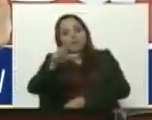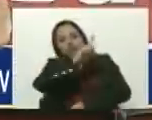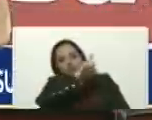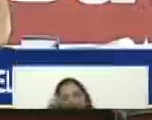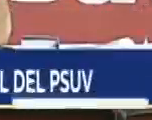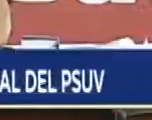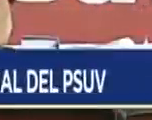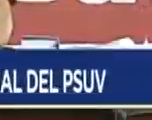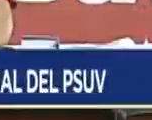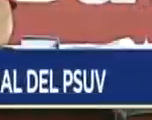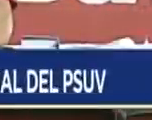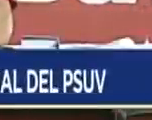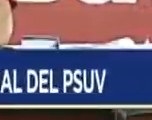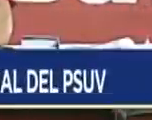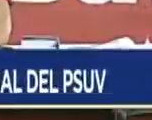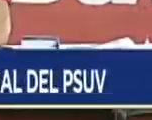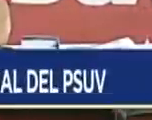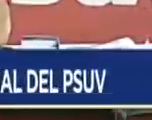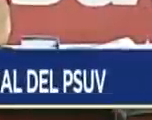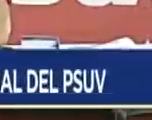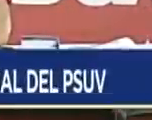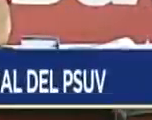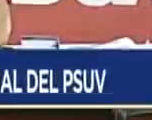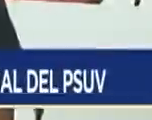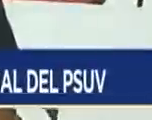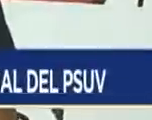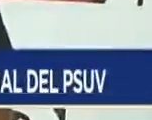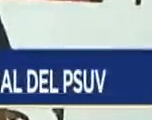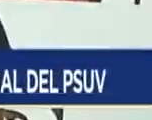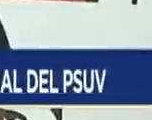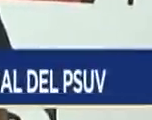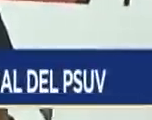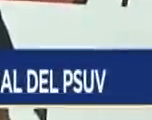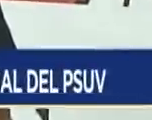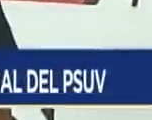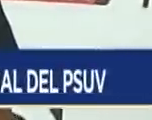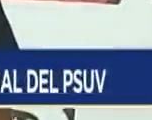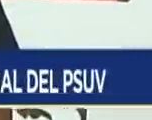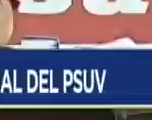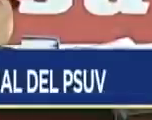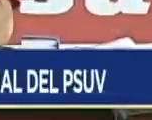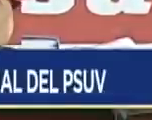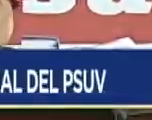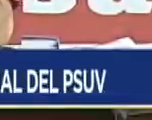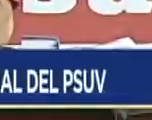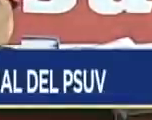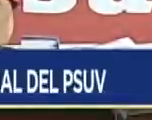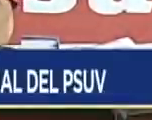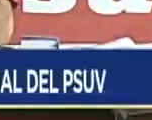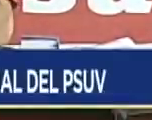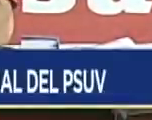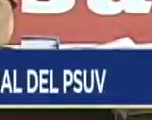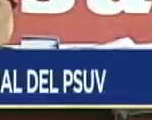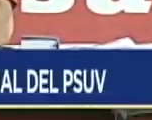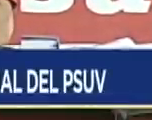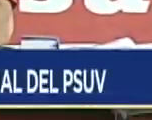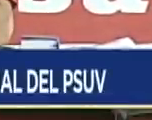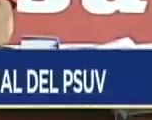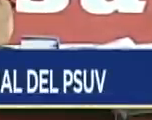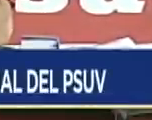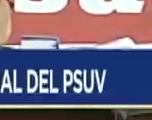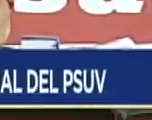la mayoría de las veces oscar siendo ellos de lo que han sufrido